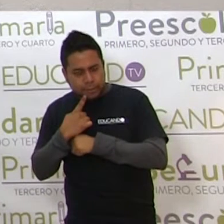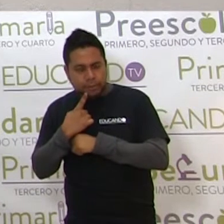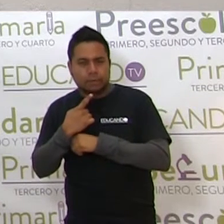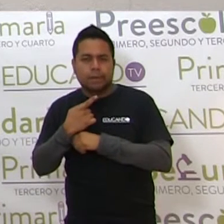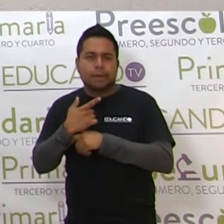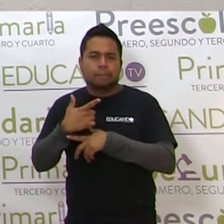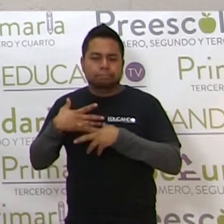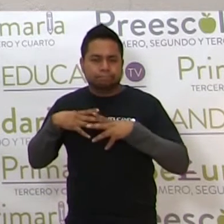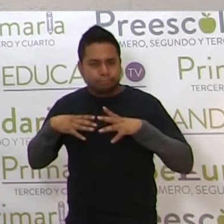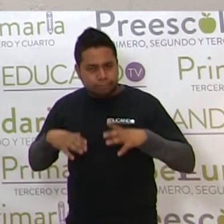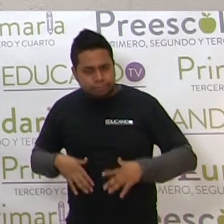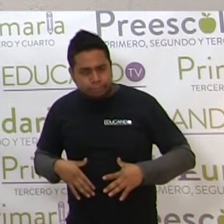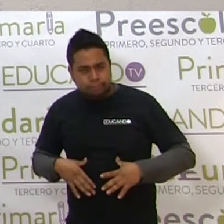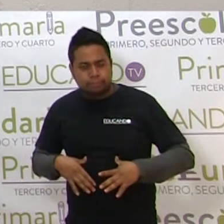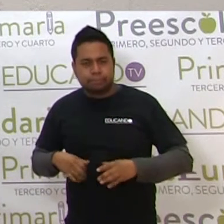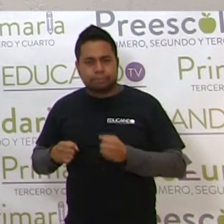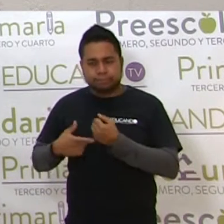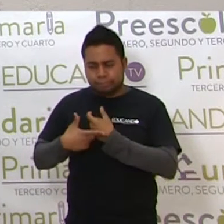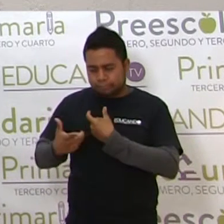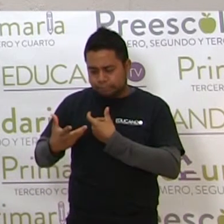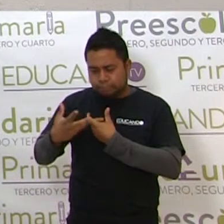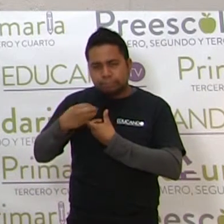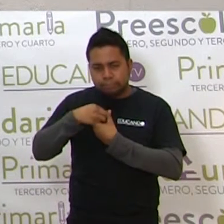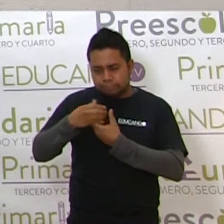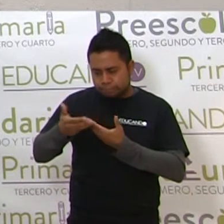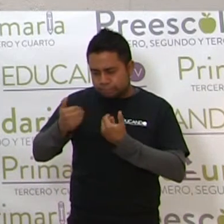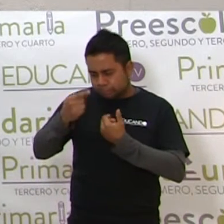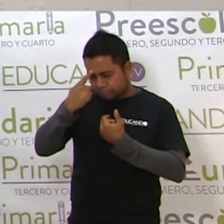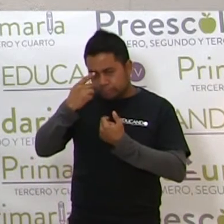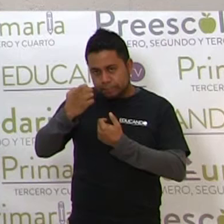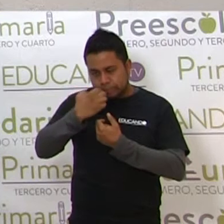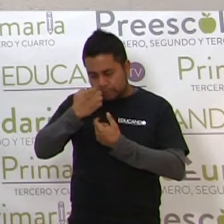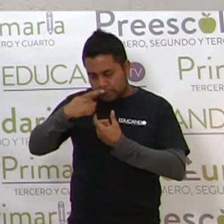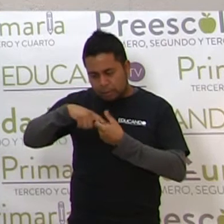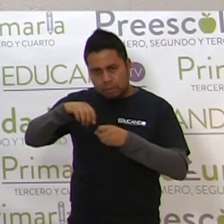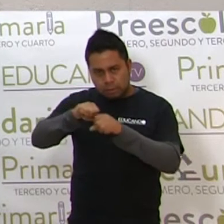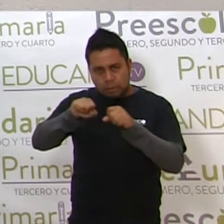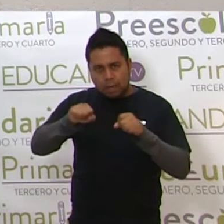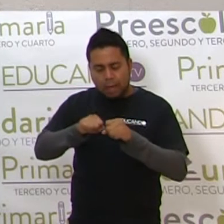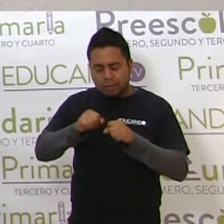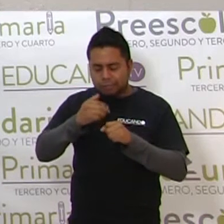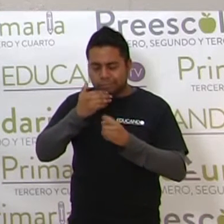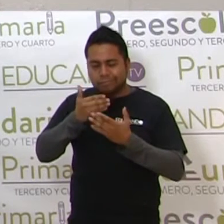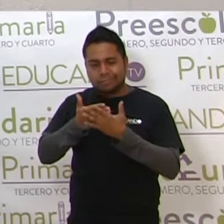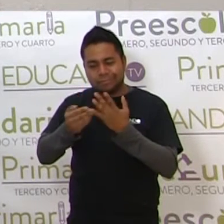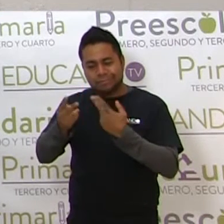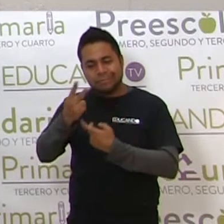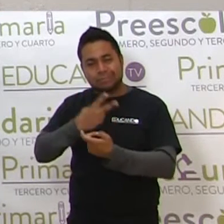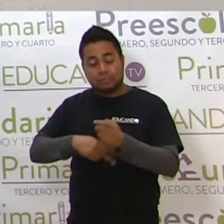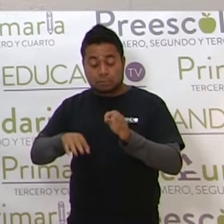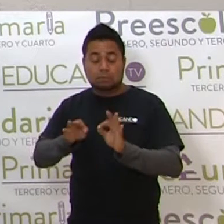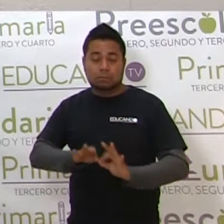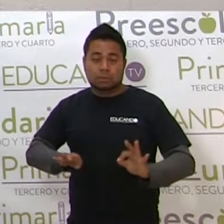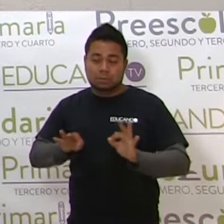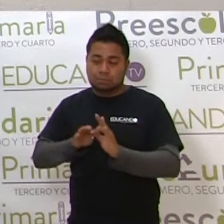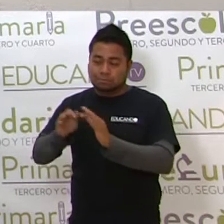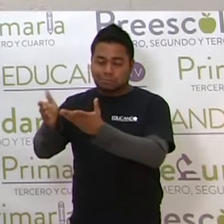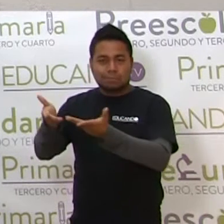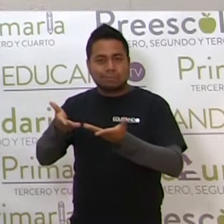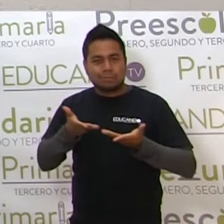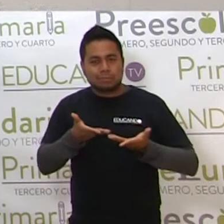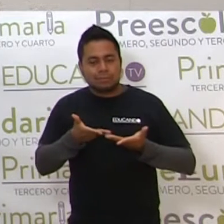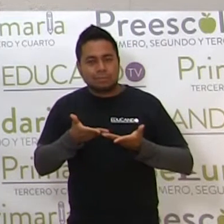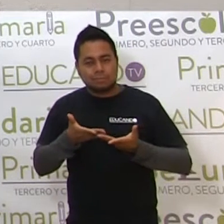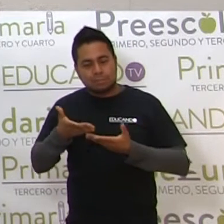motora y que se puede integrar e incluir dentro de nuestros salones de clases es importante darle la bienvenida